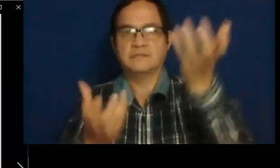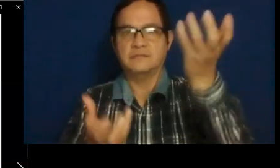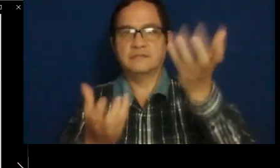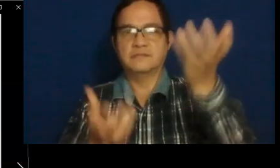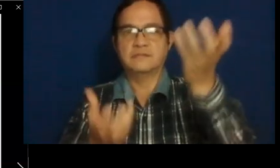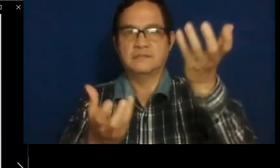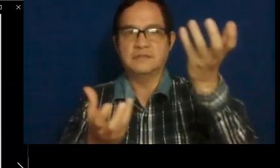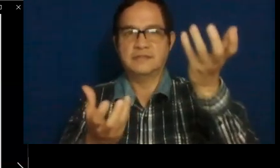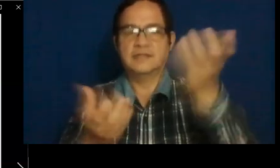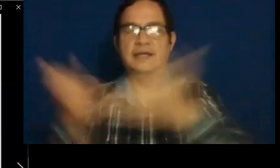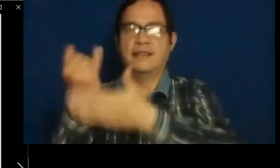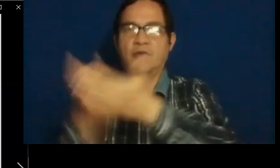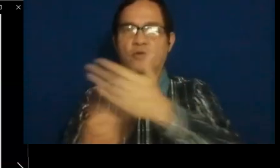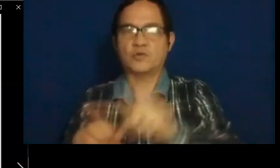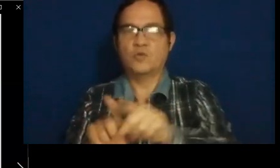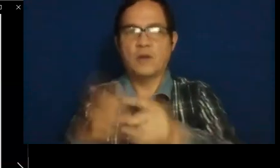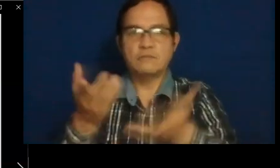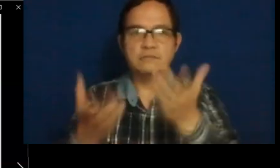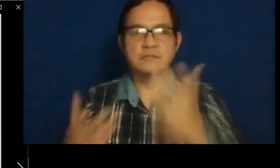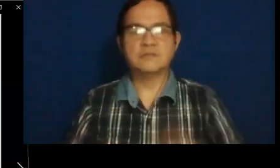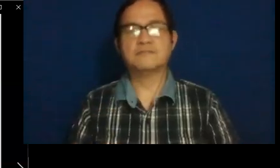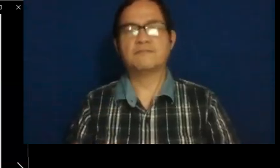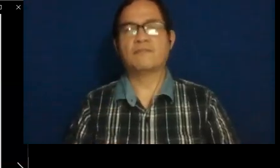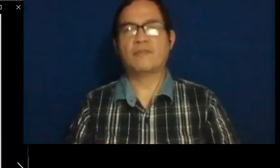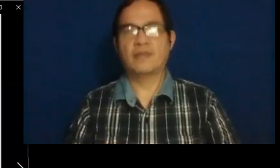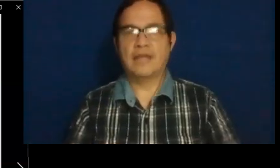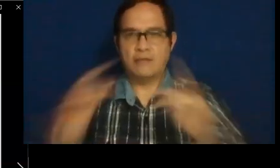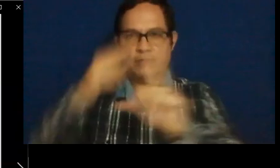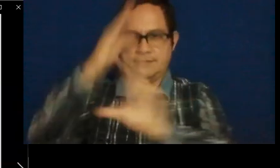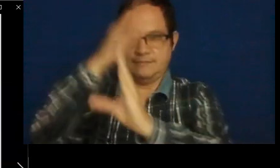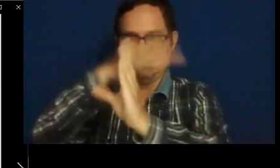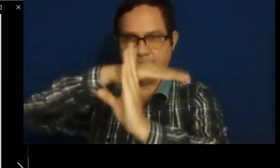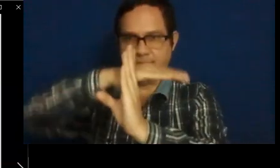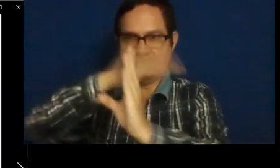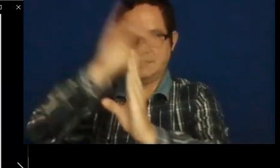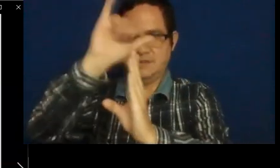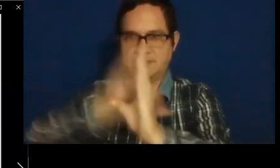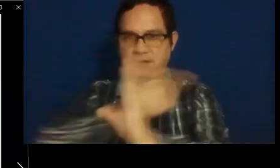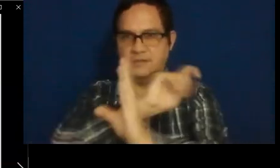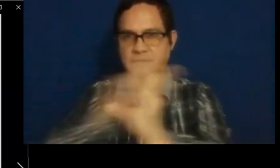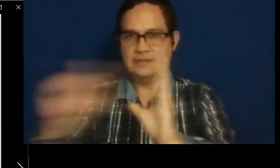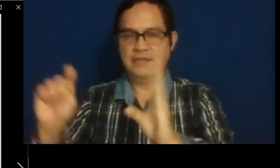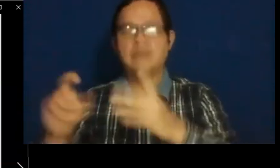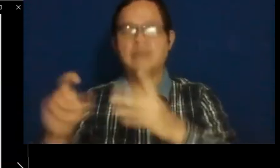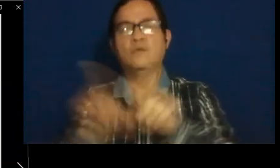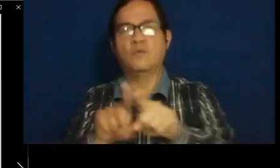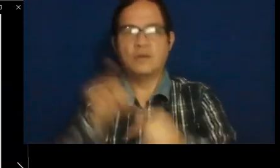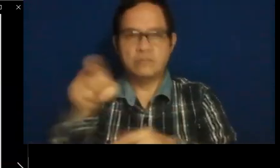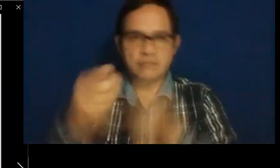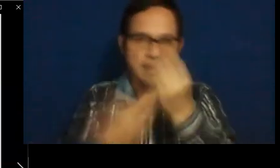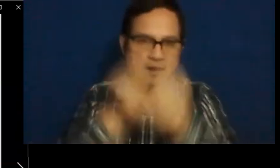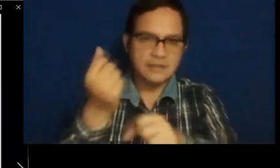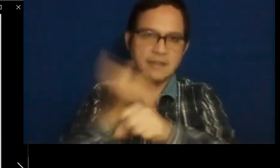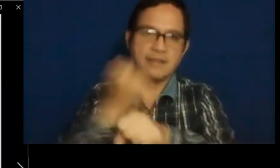masa para hacer los dibujos. Esos son los diagramas de cuerpo libre. Ahora, este es la representación del trabajo que ustedes van a hacer